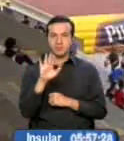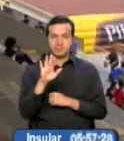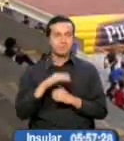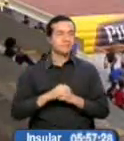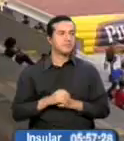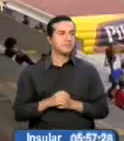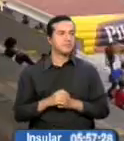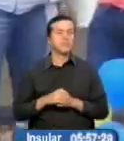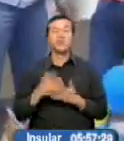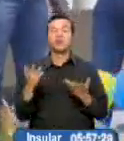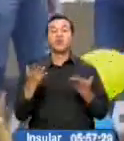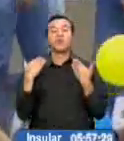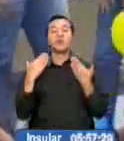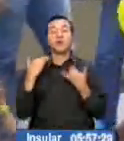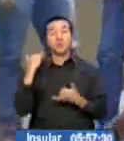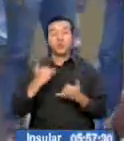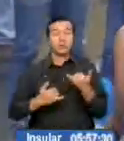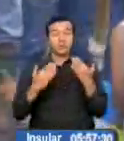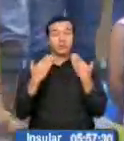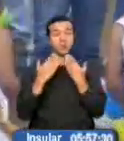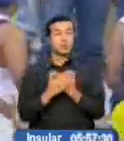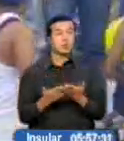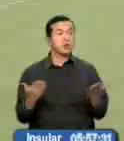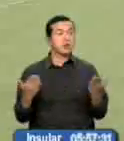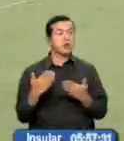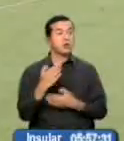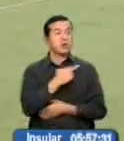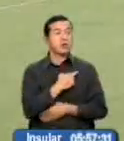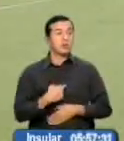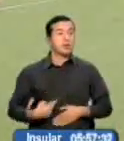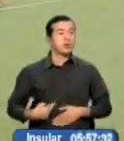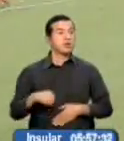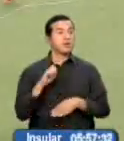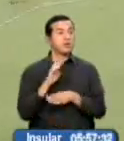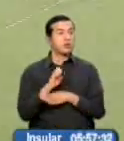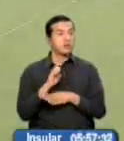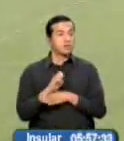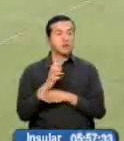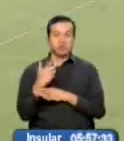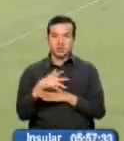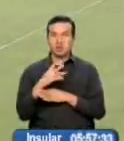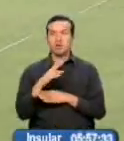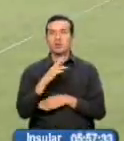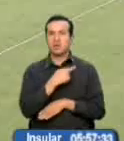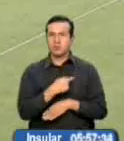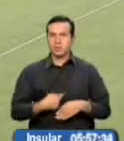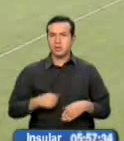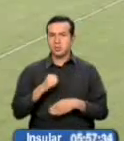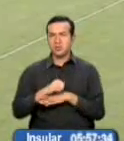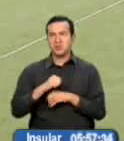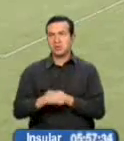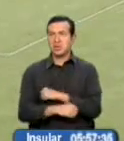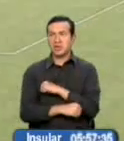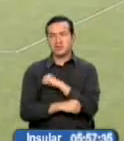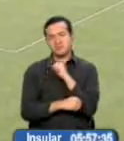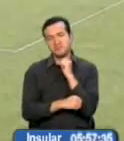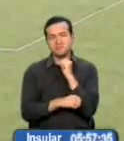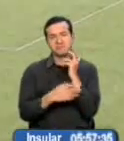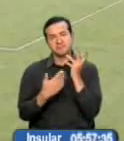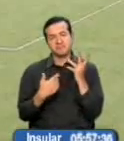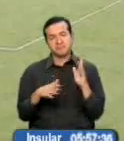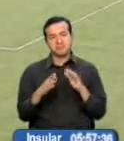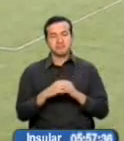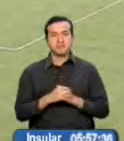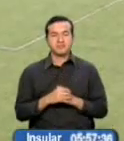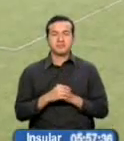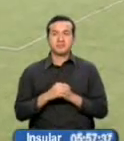partido que se dio en la ciudad de Guayaquil. River Ecuador, que había salvado la categoría, no tenía peligro ni con el descenso, tampoco opciones